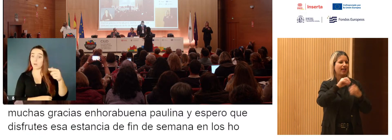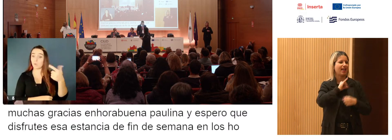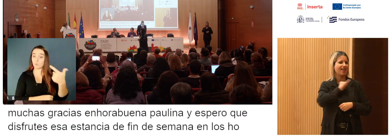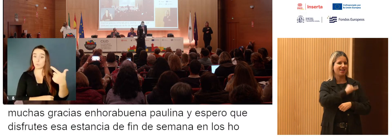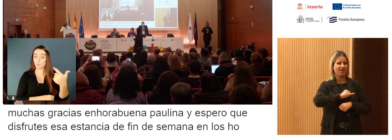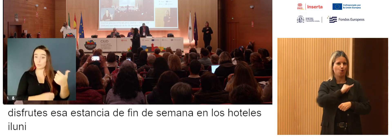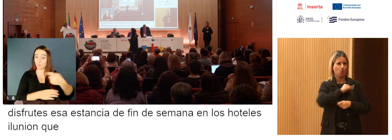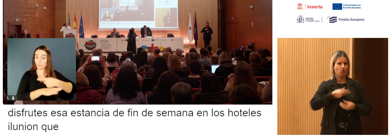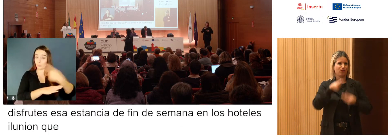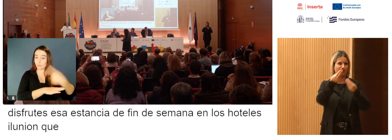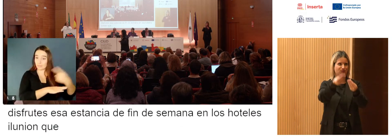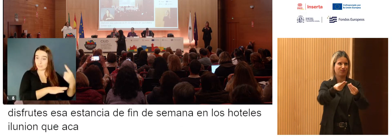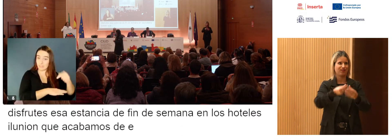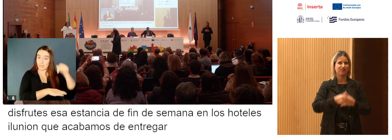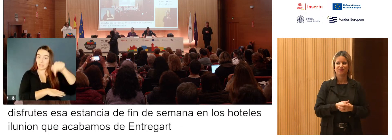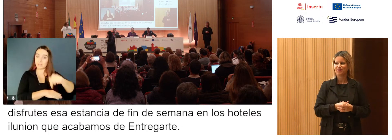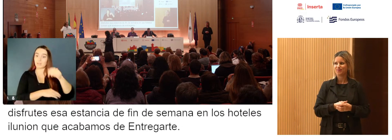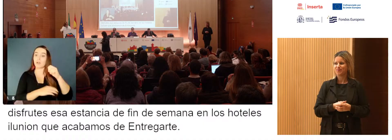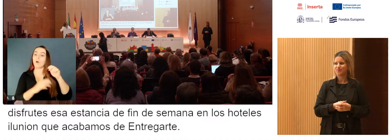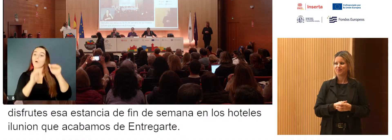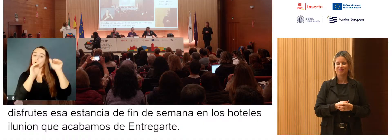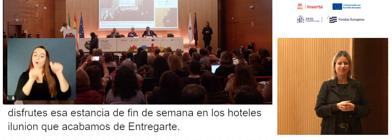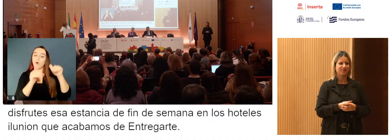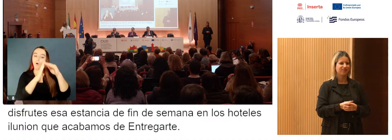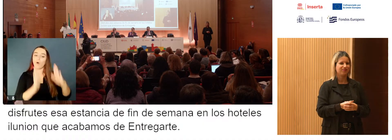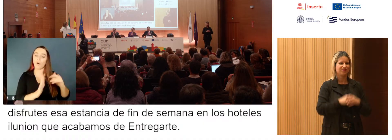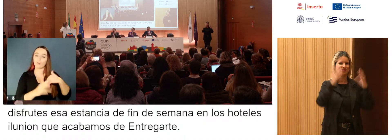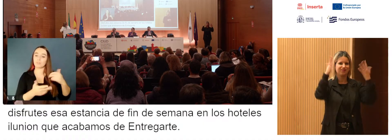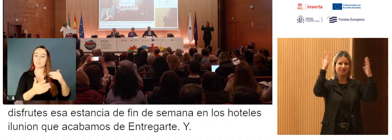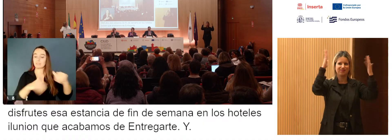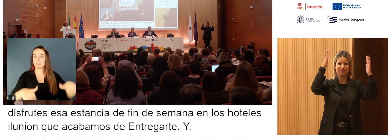acabamos de entregarte. Y